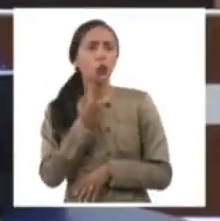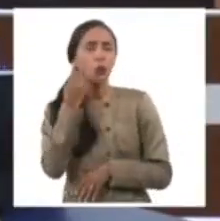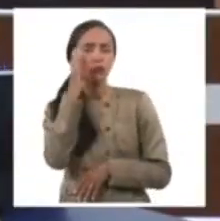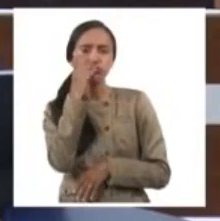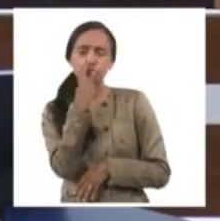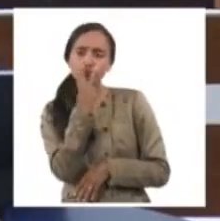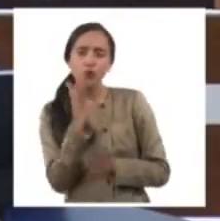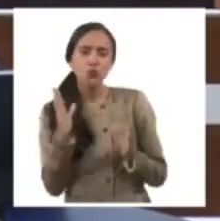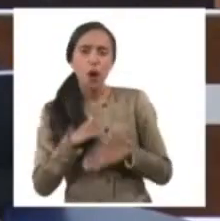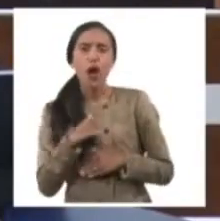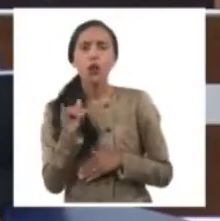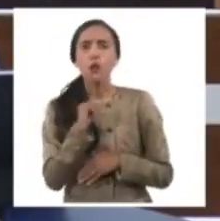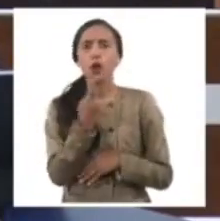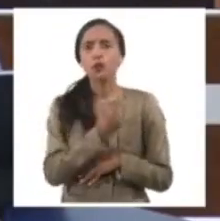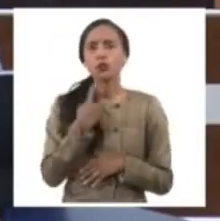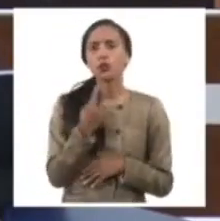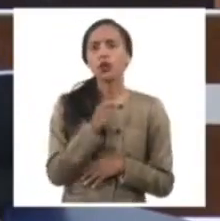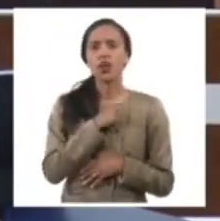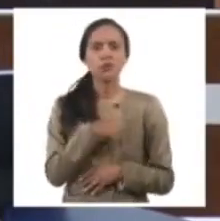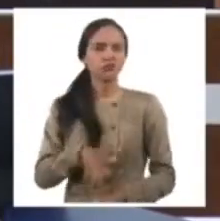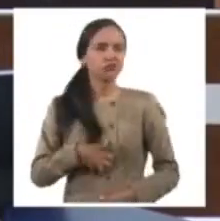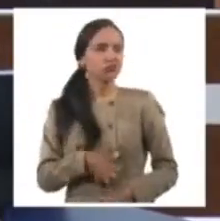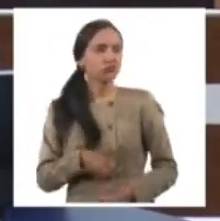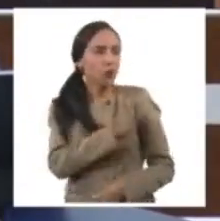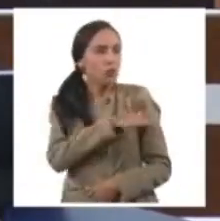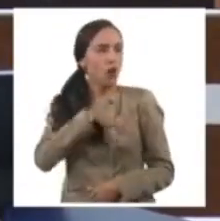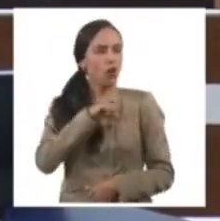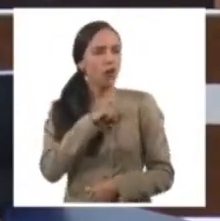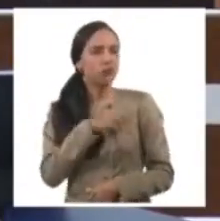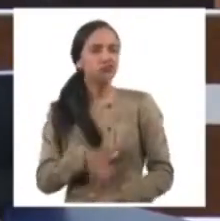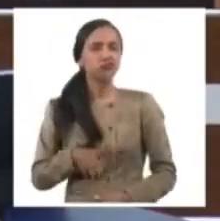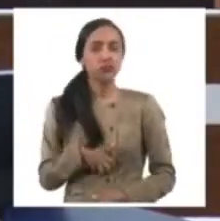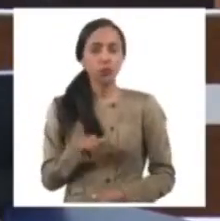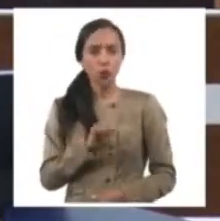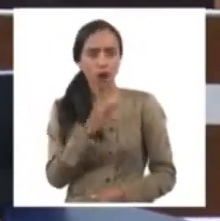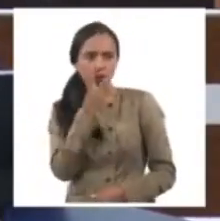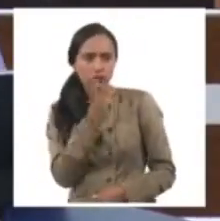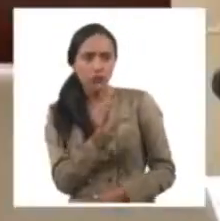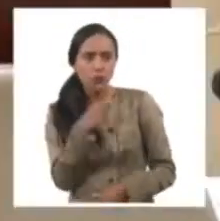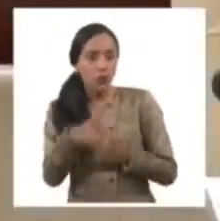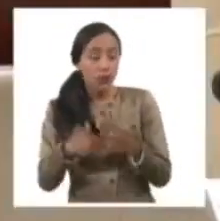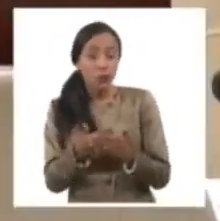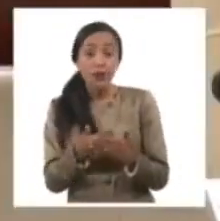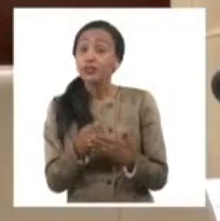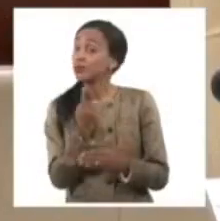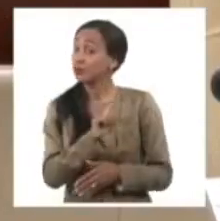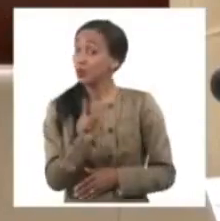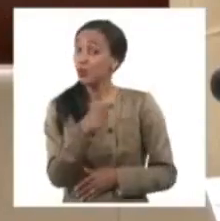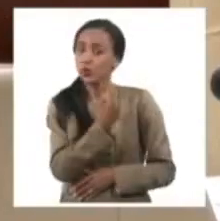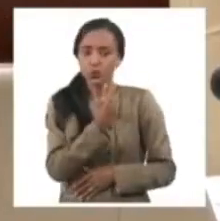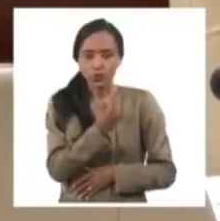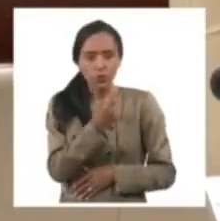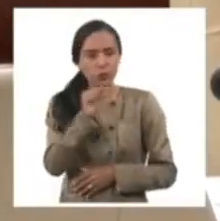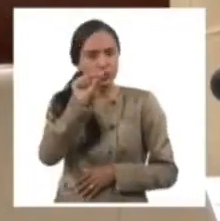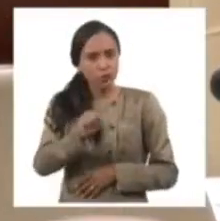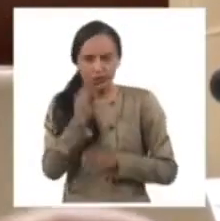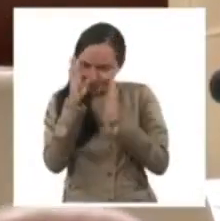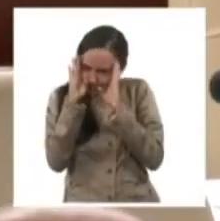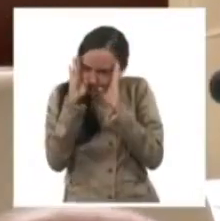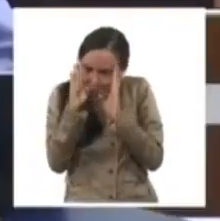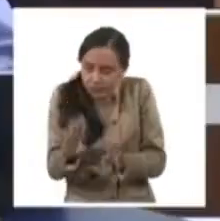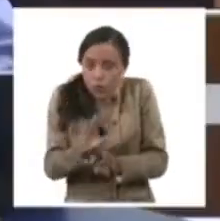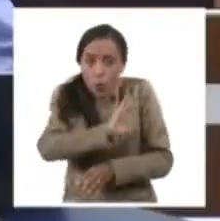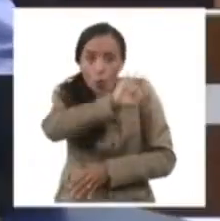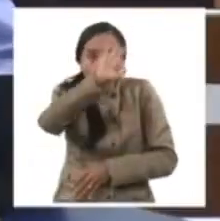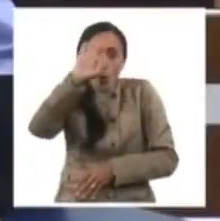ni porque exista la intención de molestar o de no atender cada problema. Al contrario, aquí hay personas que están dedicadas a tiempo